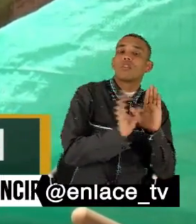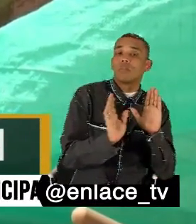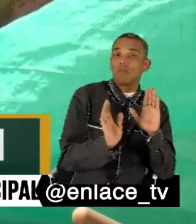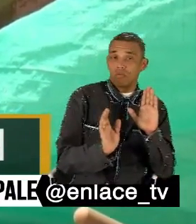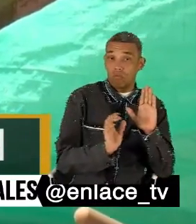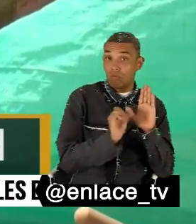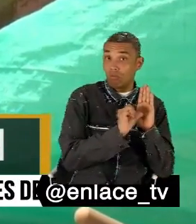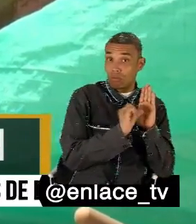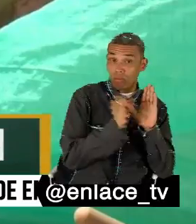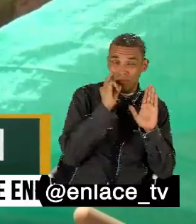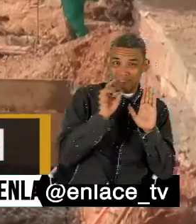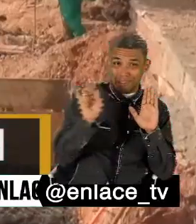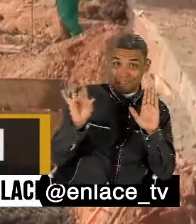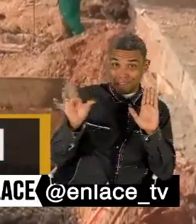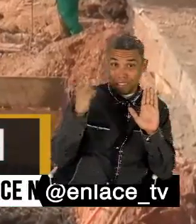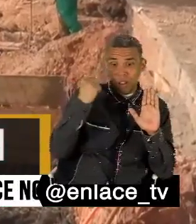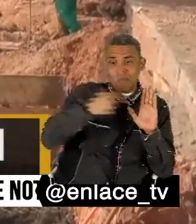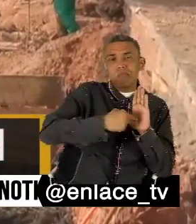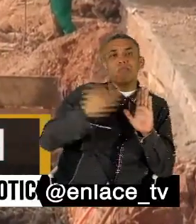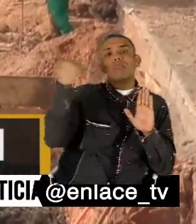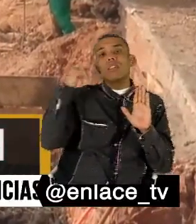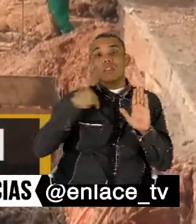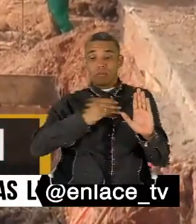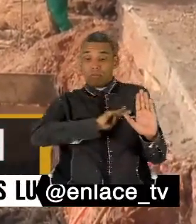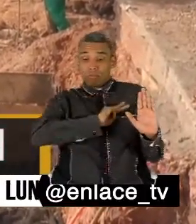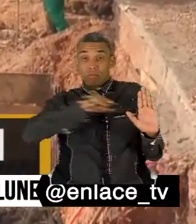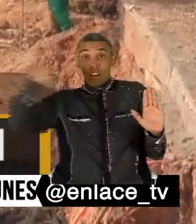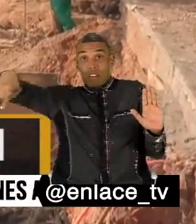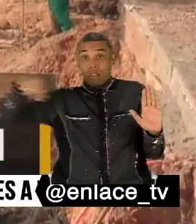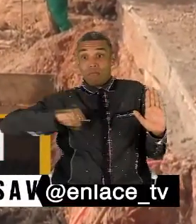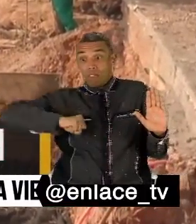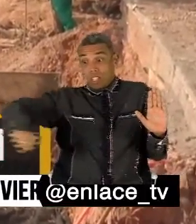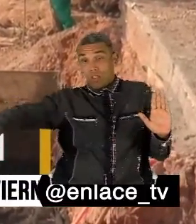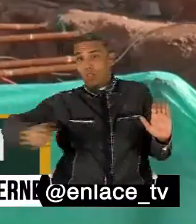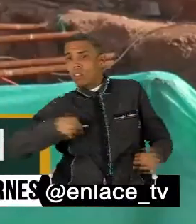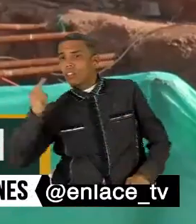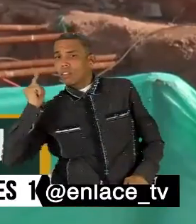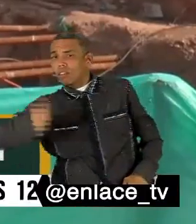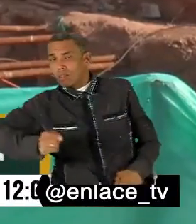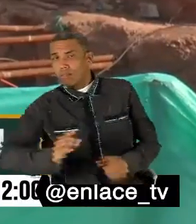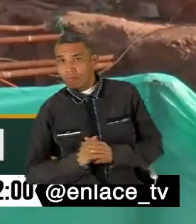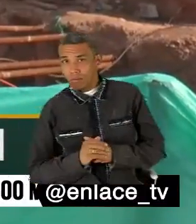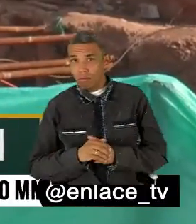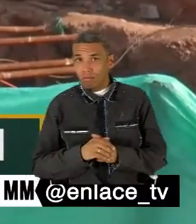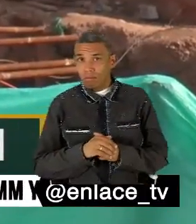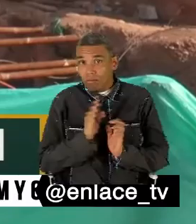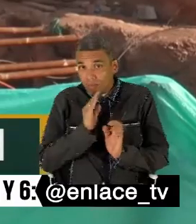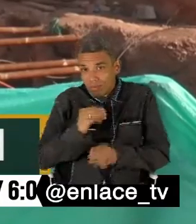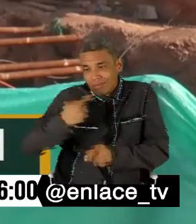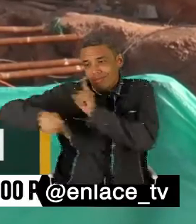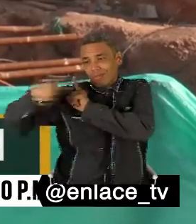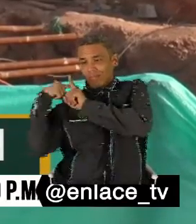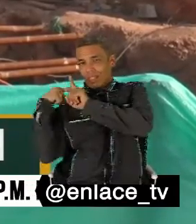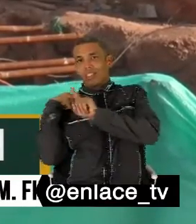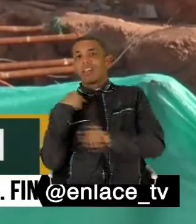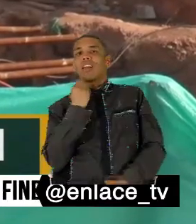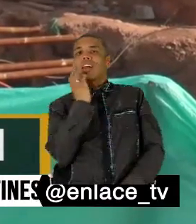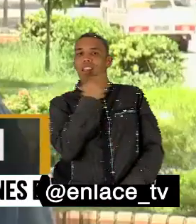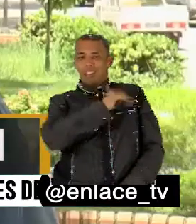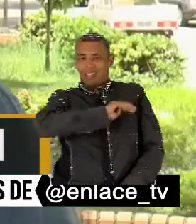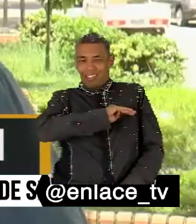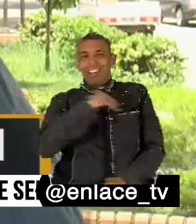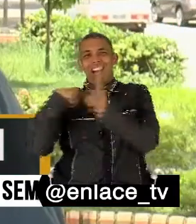tramitan los particulares, sino las autoridades regionales o locales. En ese entendido es una respuesta que tendría que haber dado la anterior administración, que fue la que intervino